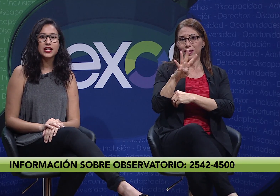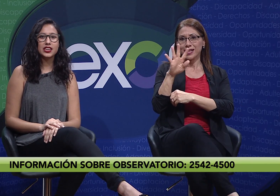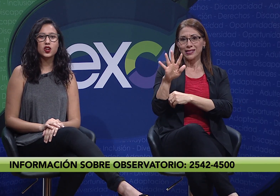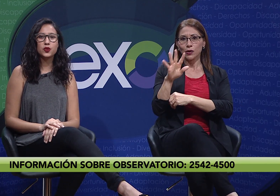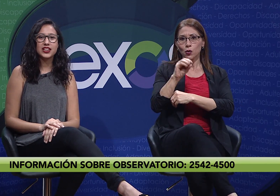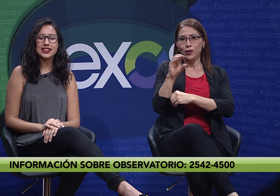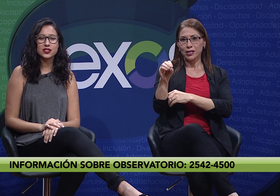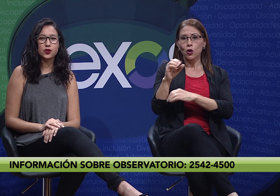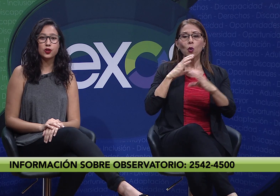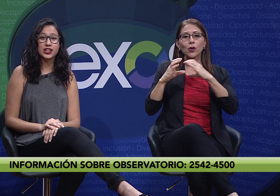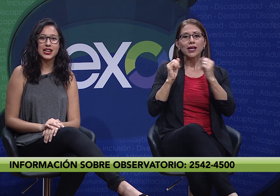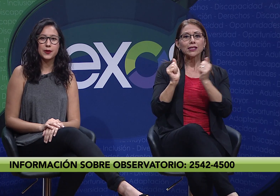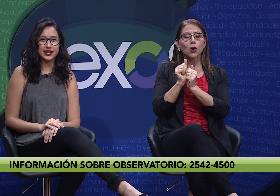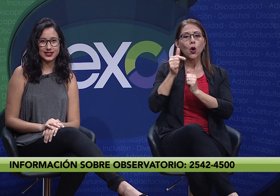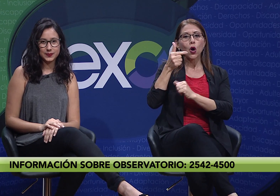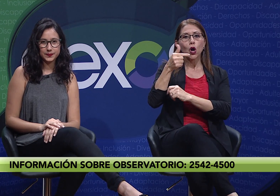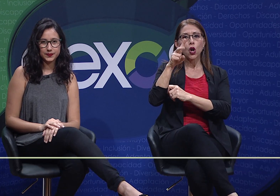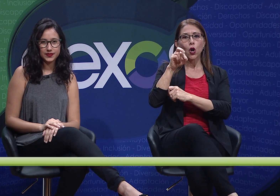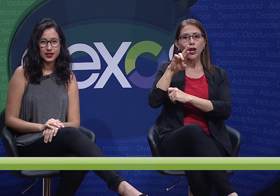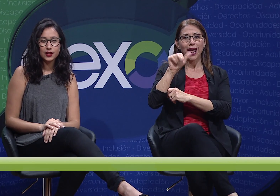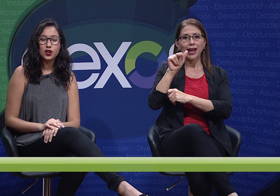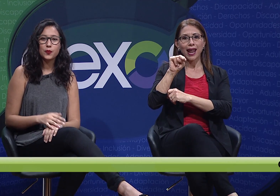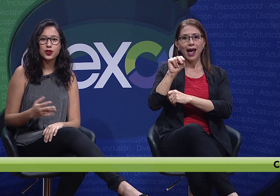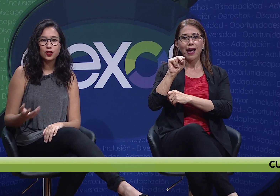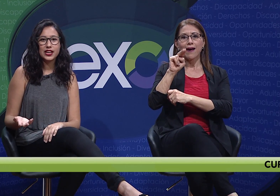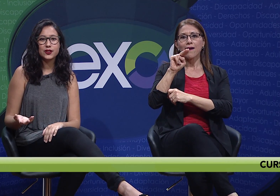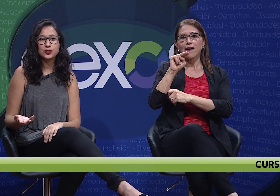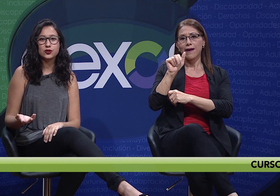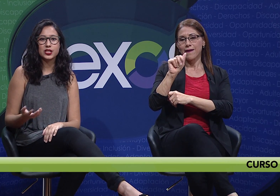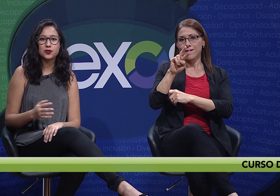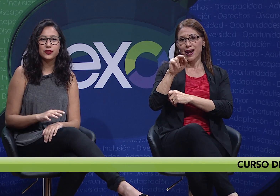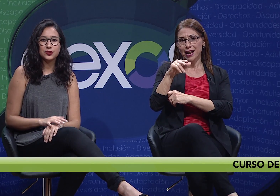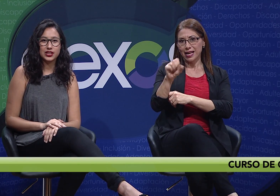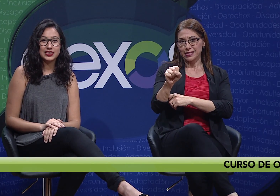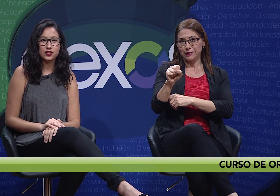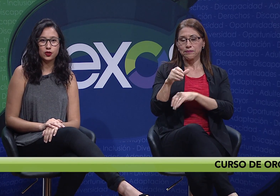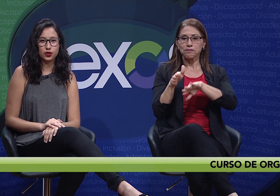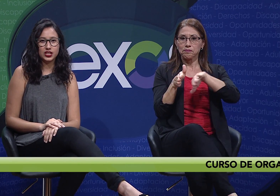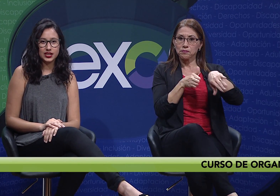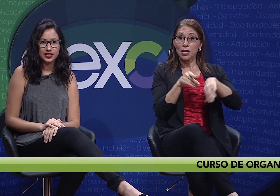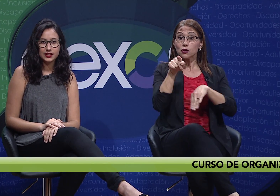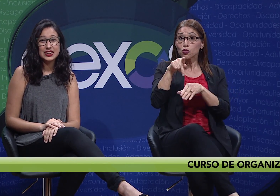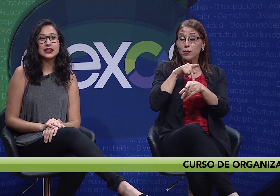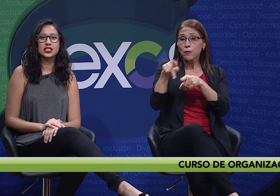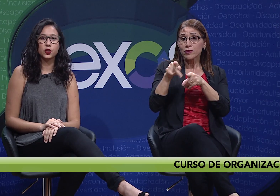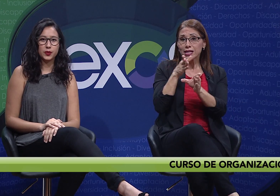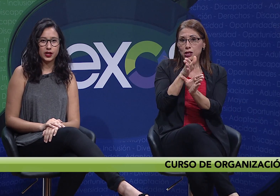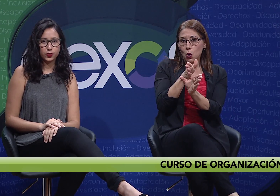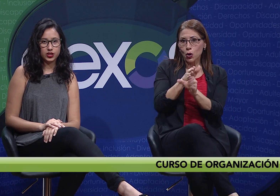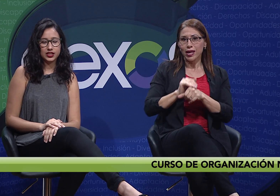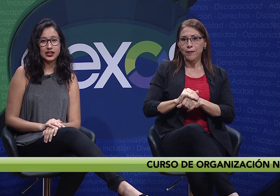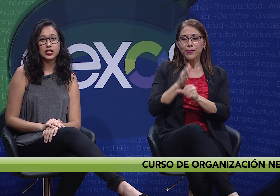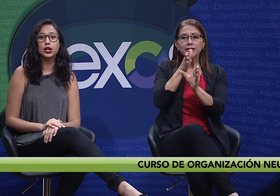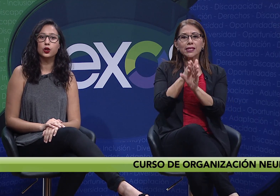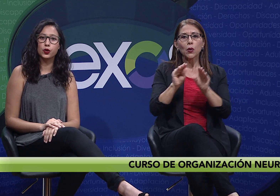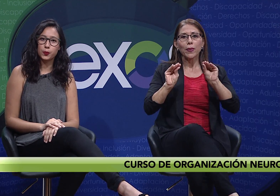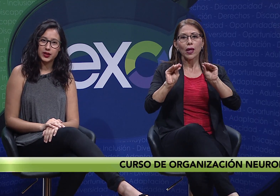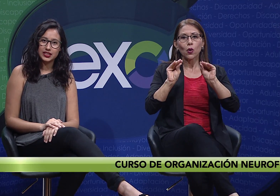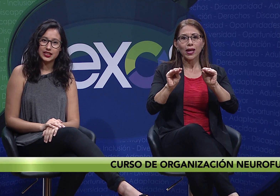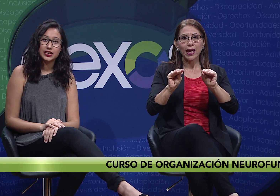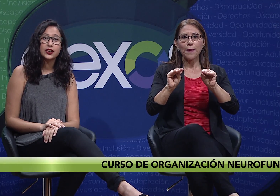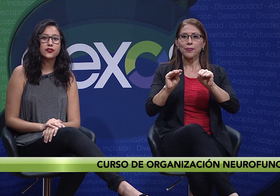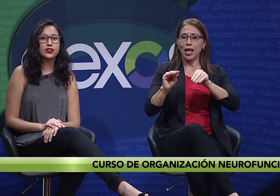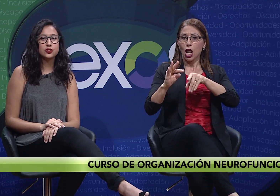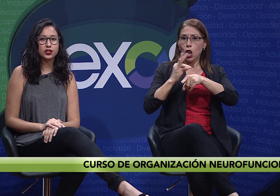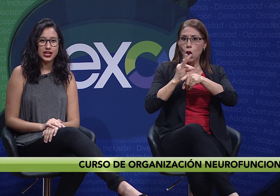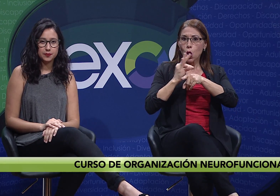2542-4500 y comunicarse con Gloriana Vargas. Por otro lado, si usted es profesional en psicología, psicopedagogía,